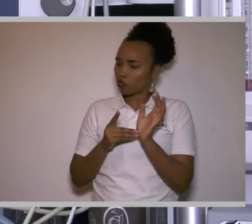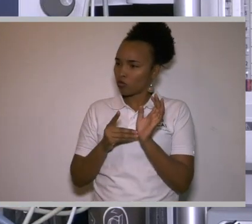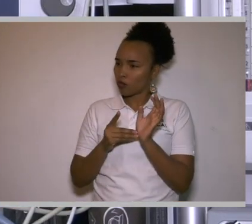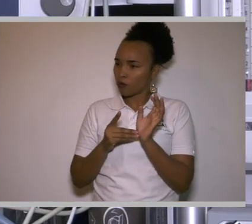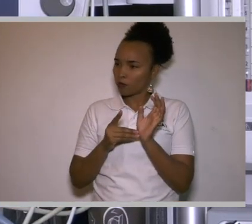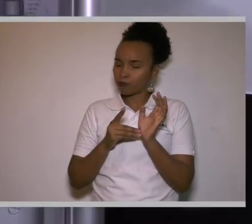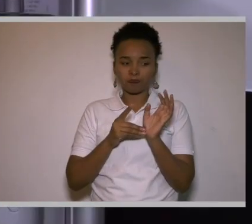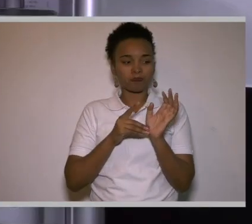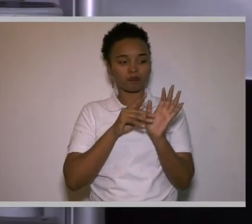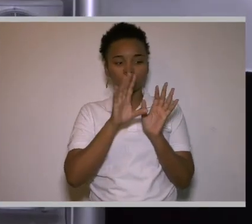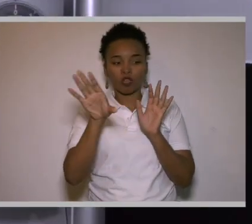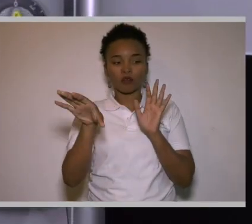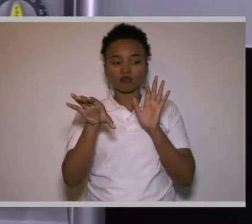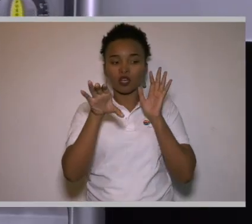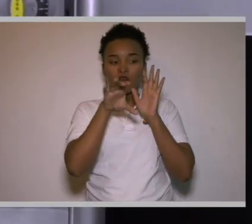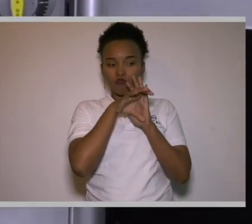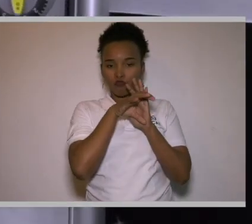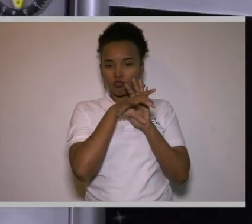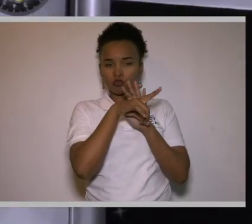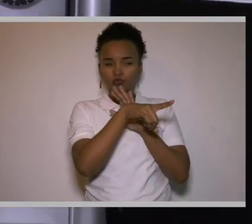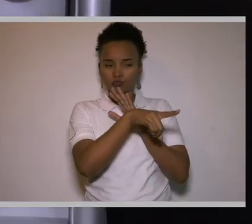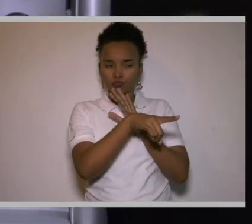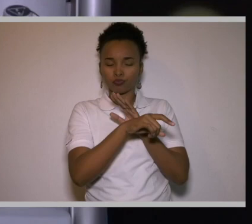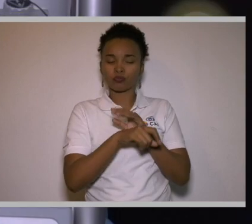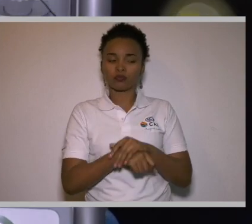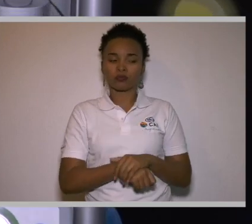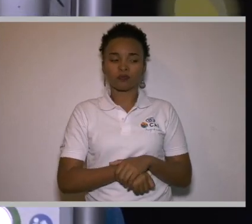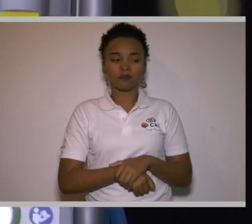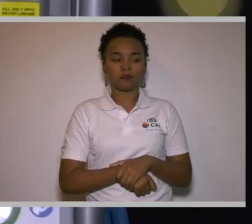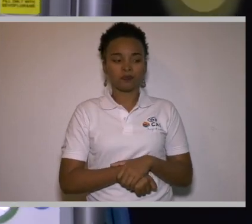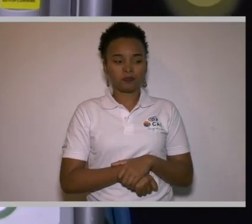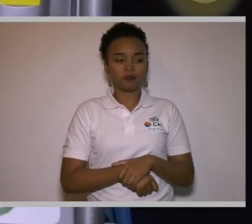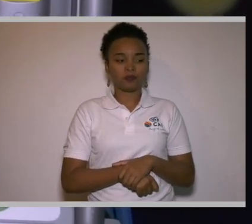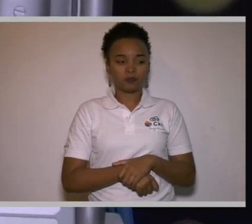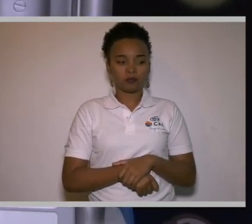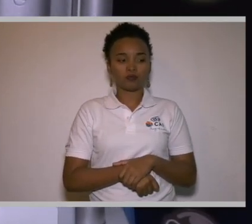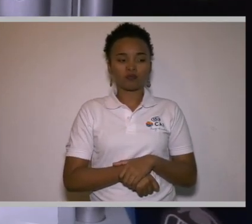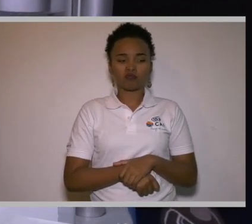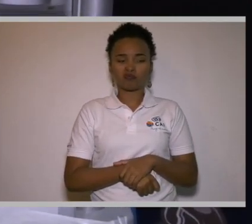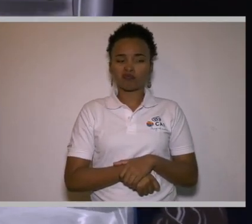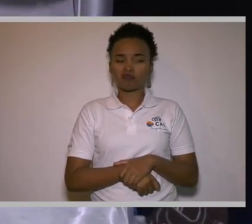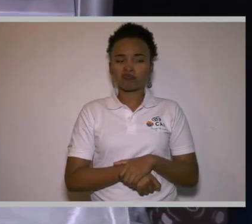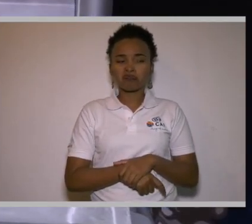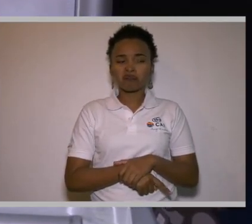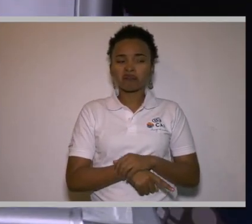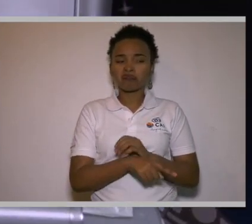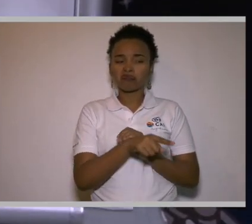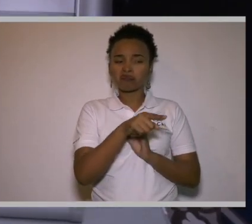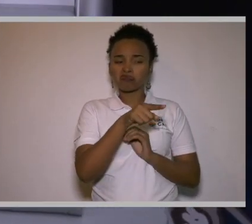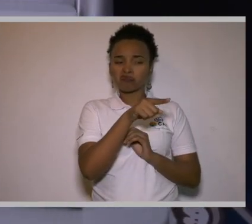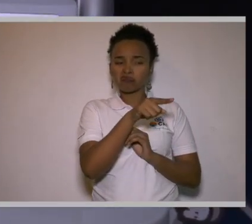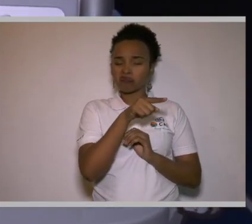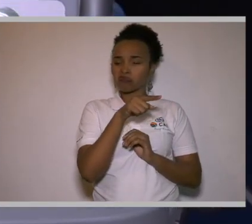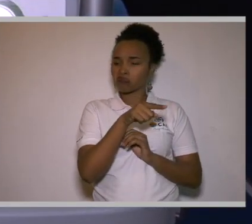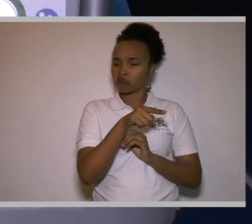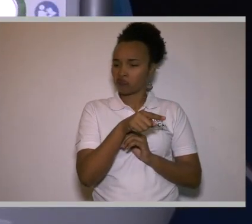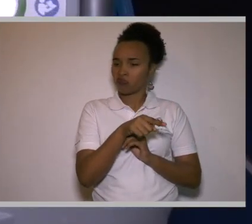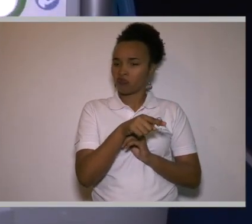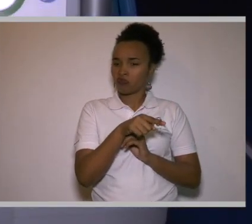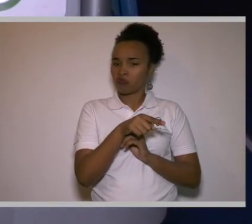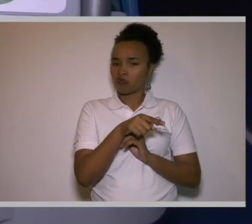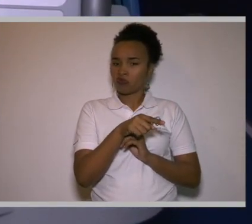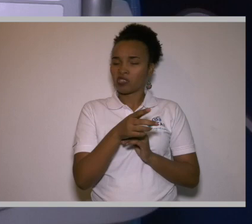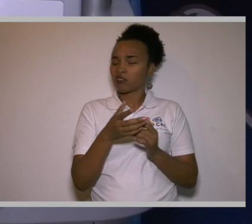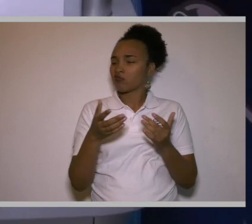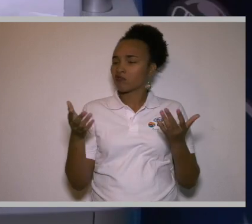tiene cosas a la mano, que es importante que la gente sepa, Exacto. básicamente, para qué sirve esta